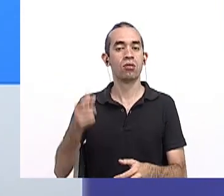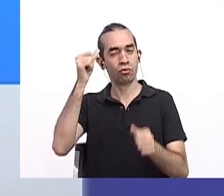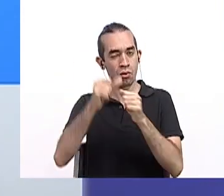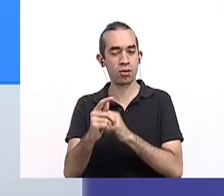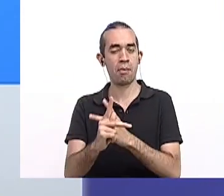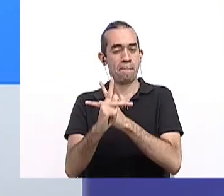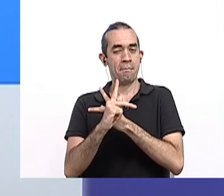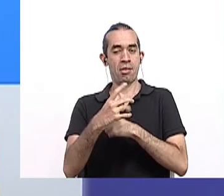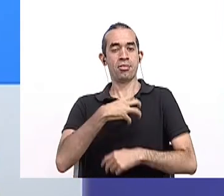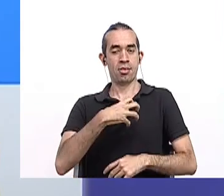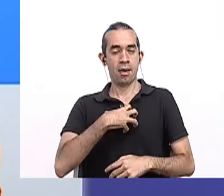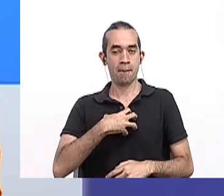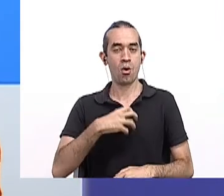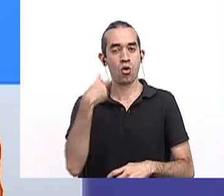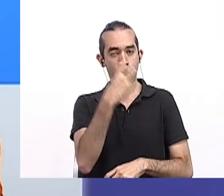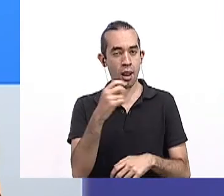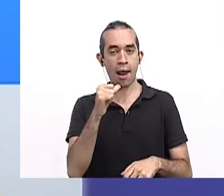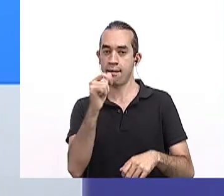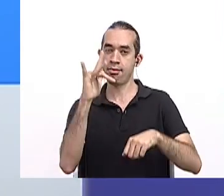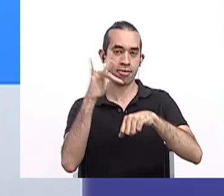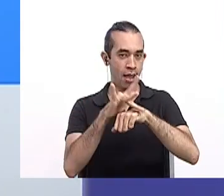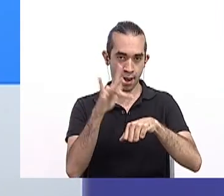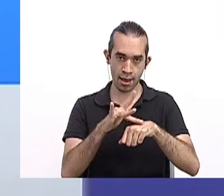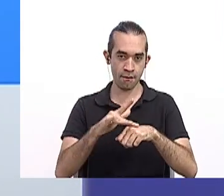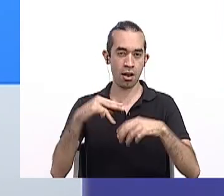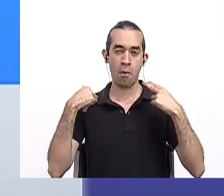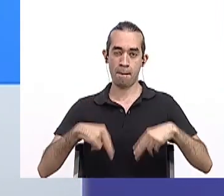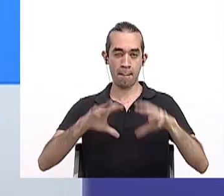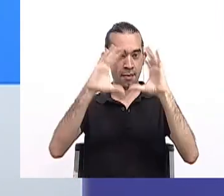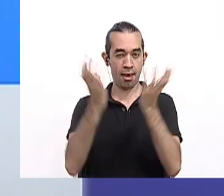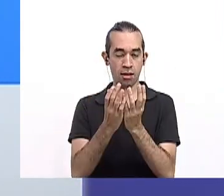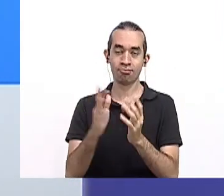así que nos despedimos desde cartago